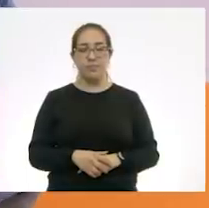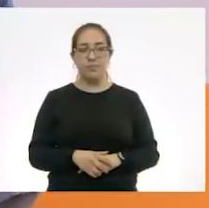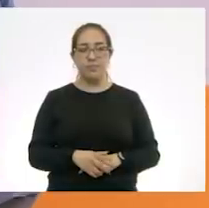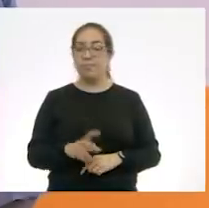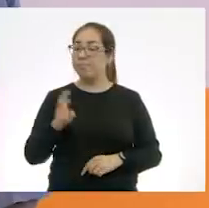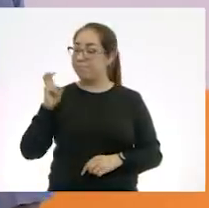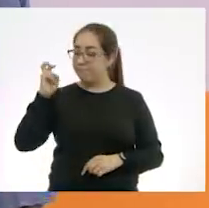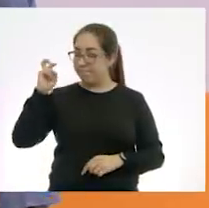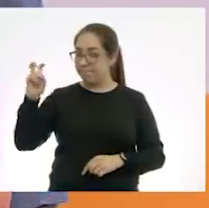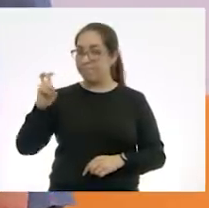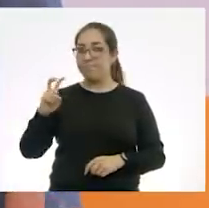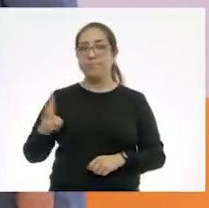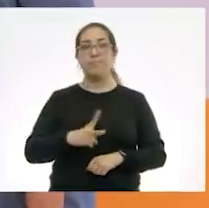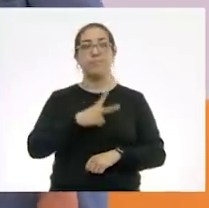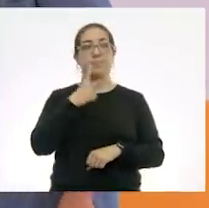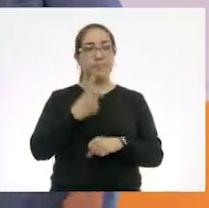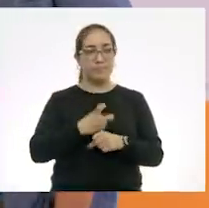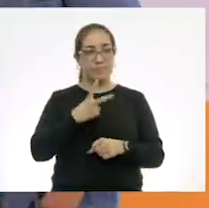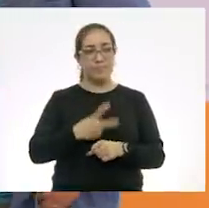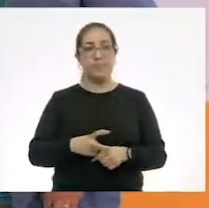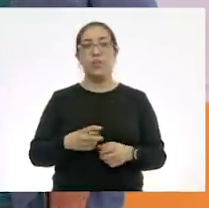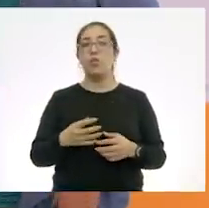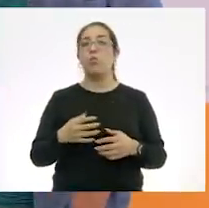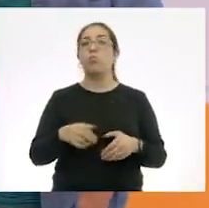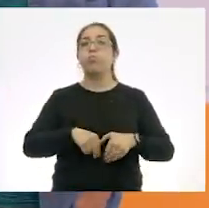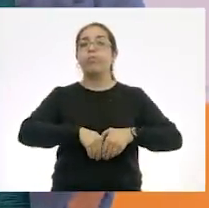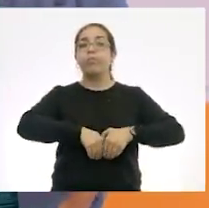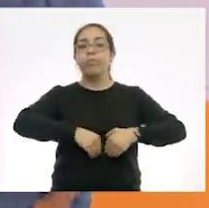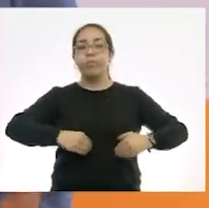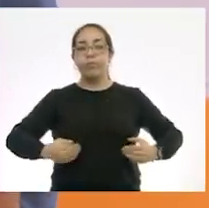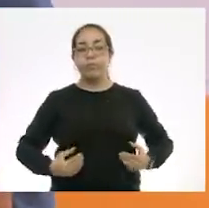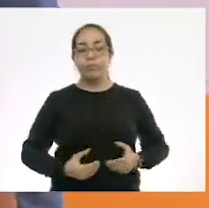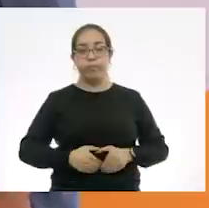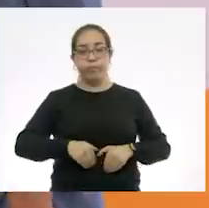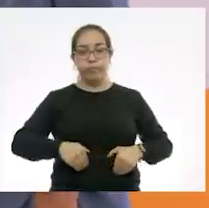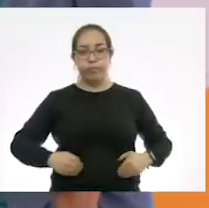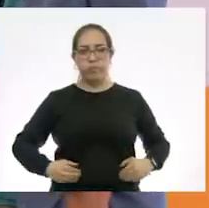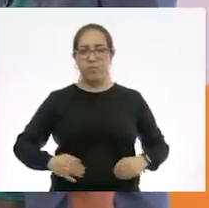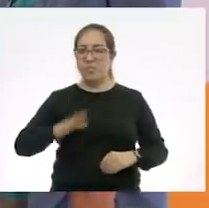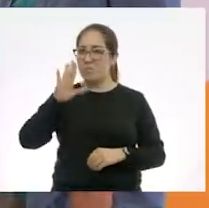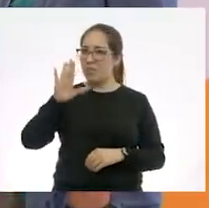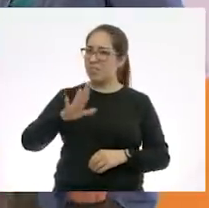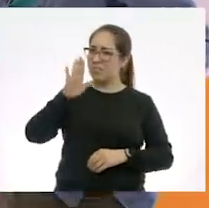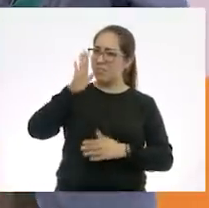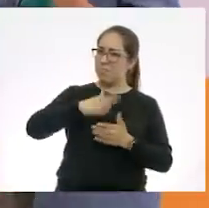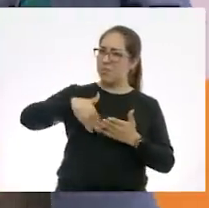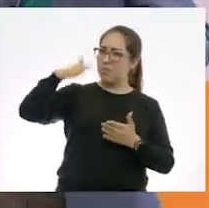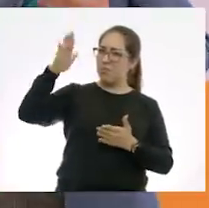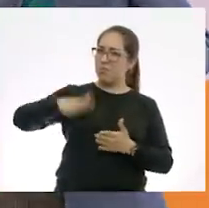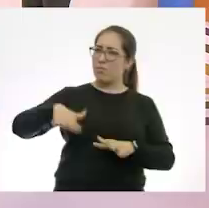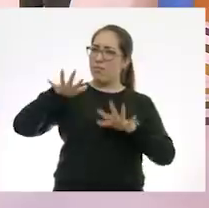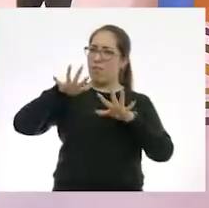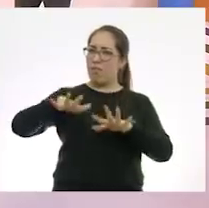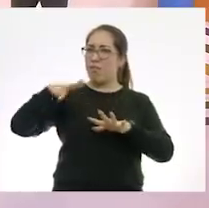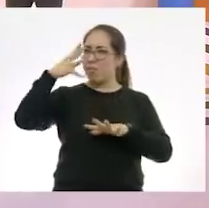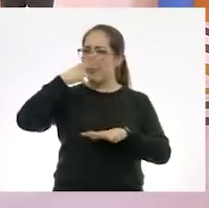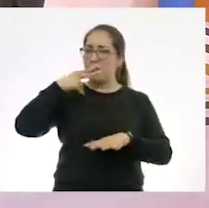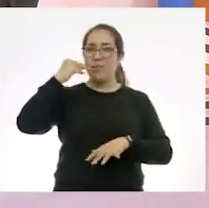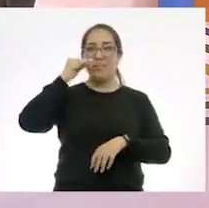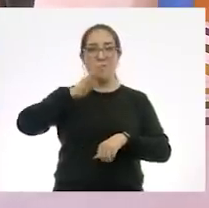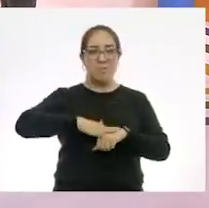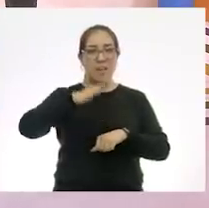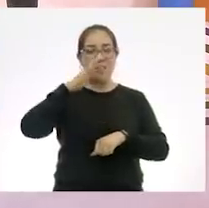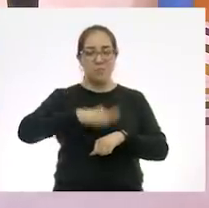viene la función del intestino grueso. ¡Qué bárbaro! Parece un cuadro de Picasso. Y se empieza a llenar de más órganos,